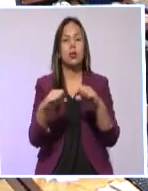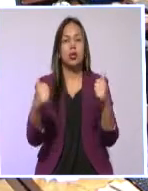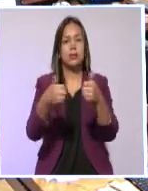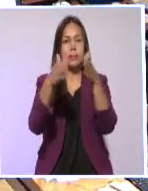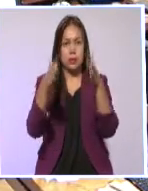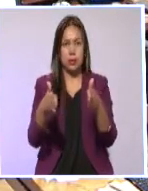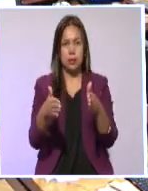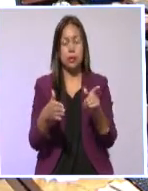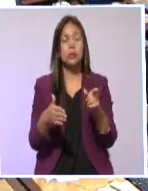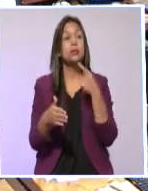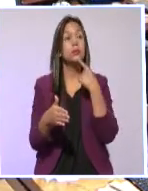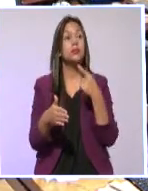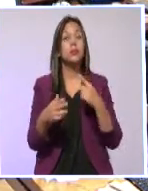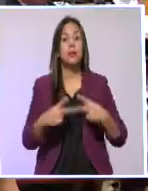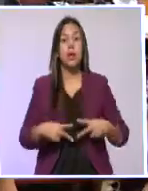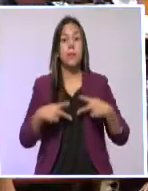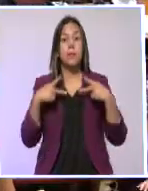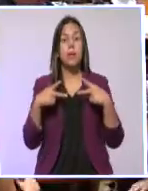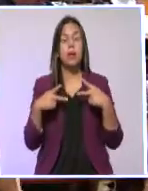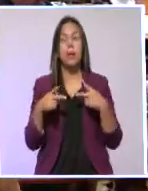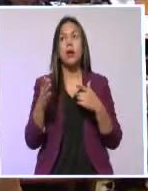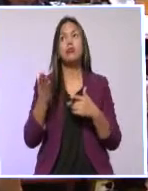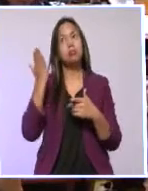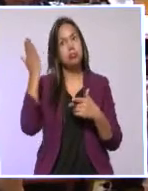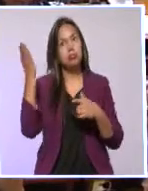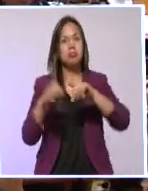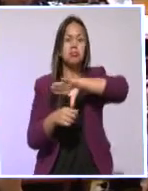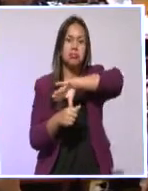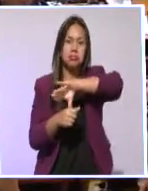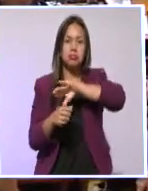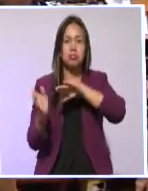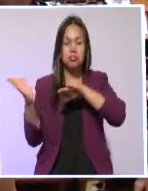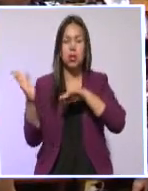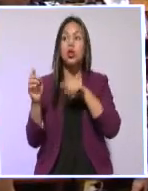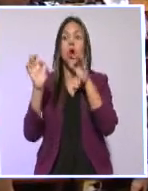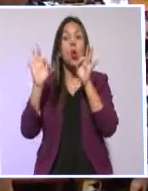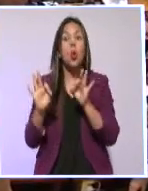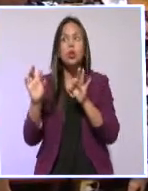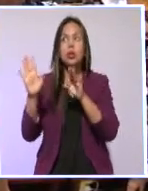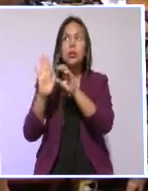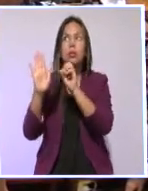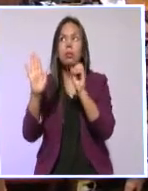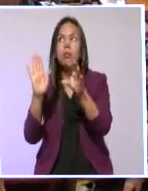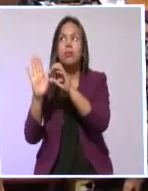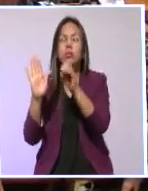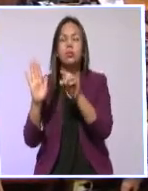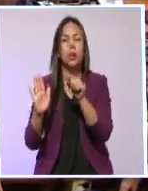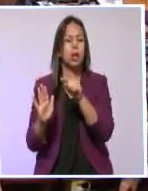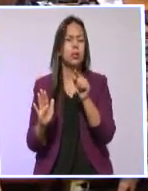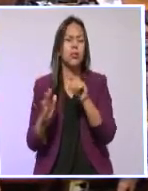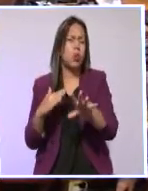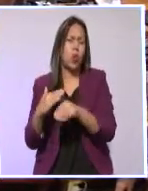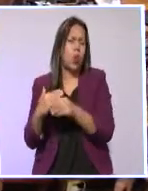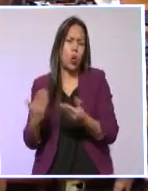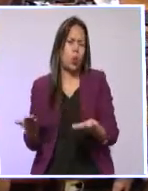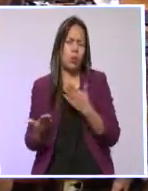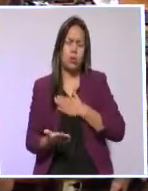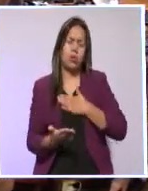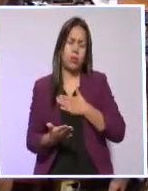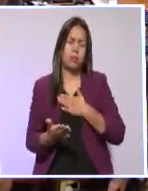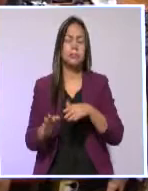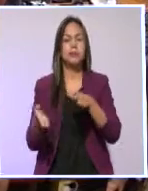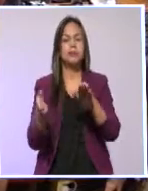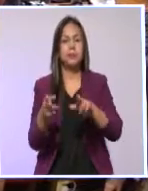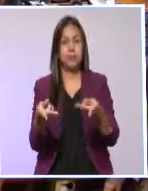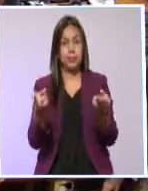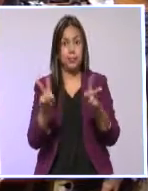cuya residencia a una jurisdicción es considerada como paraíso fiscal. Otra de las observaciones del Ejecutivo